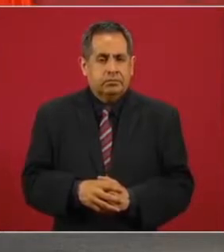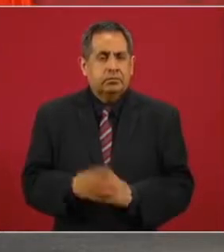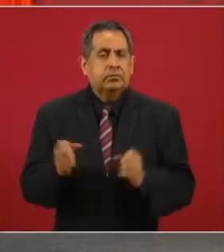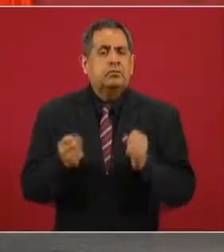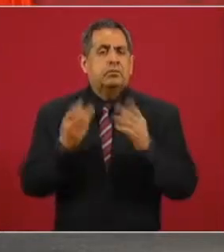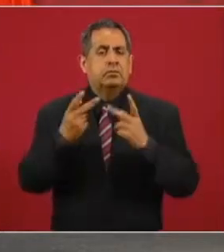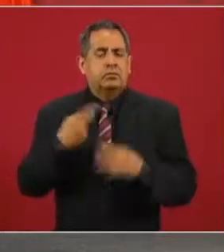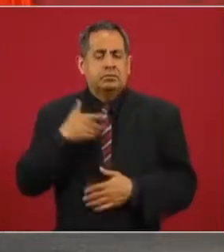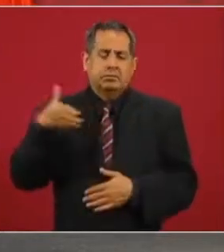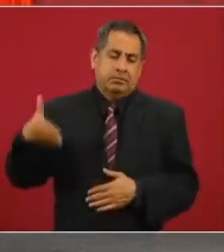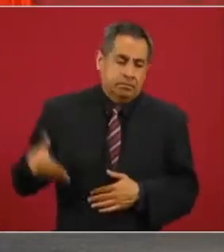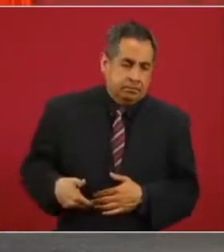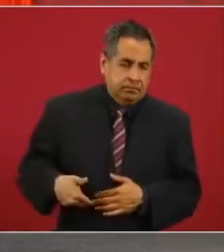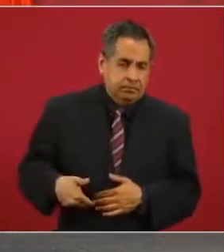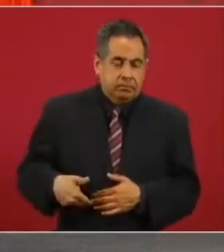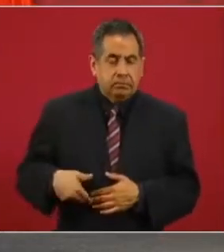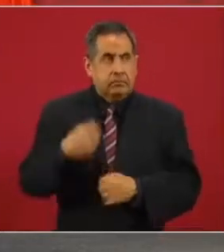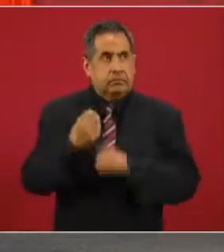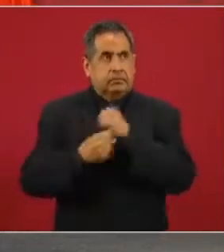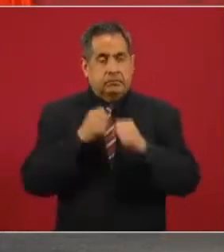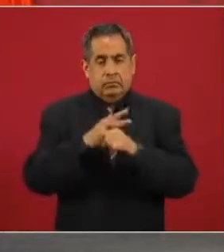heridos en el 11,